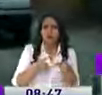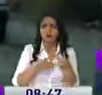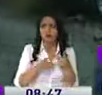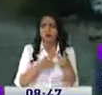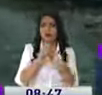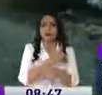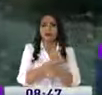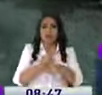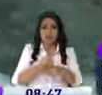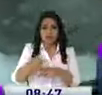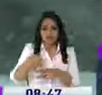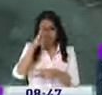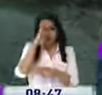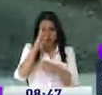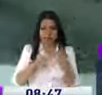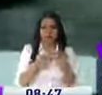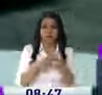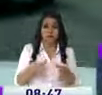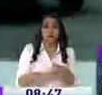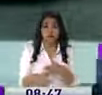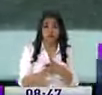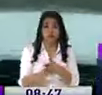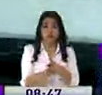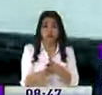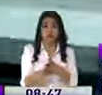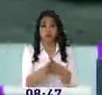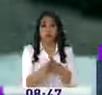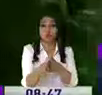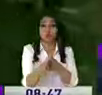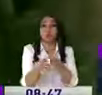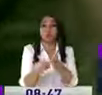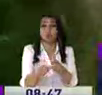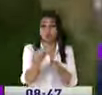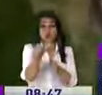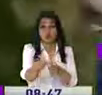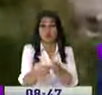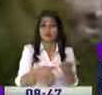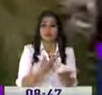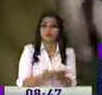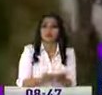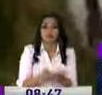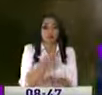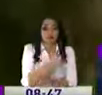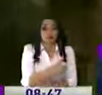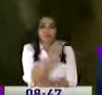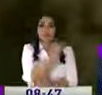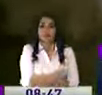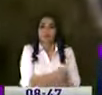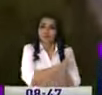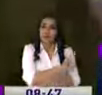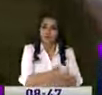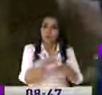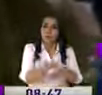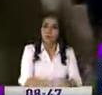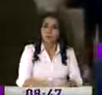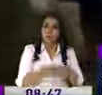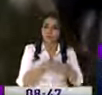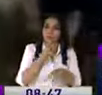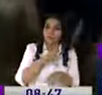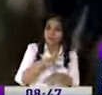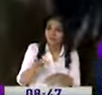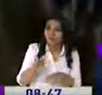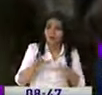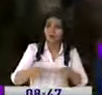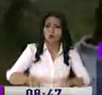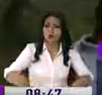un largo trayecto por recorrer hasta llegar al sitio. La denuncia fue hecha por uno de los finqueros, que se percató que en una especie de